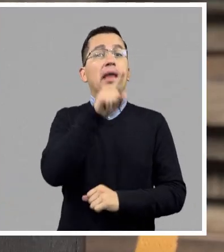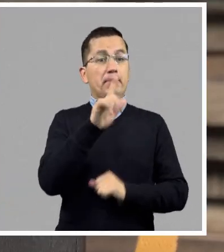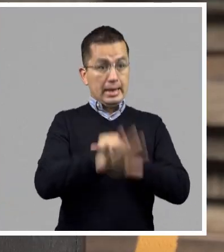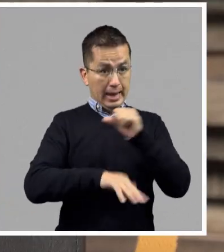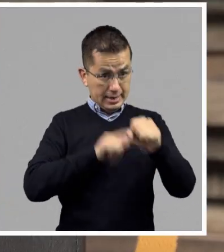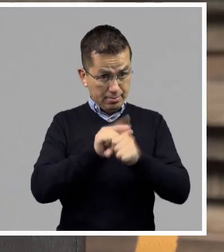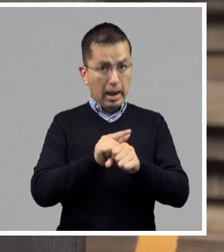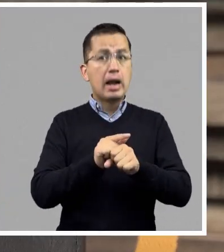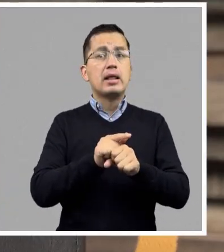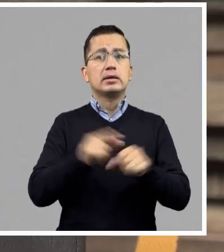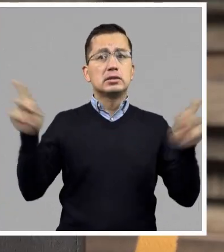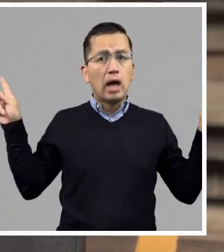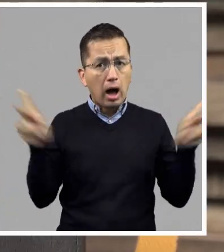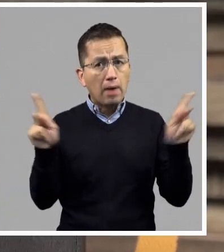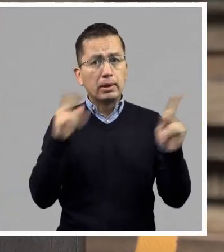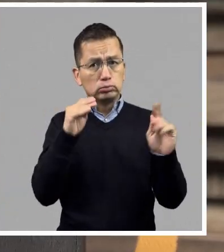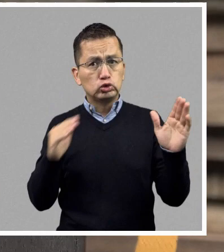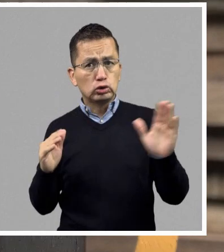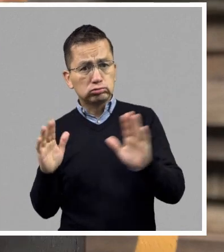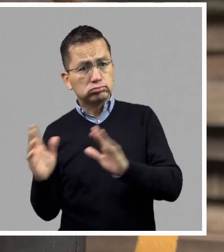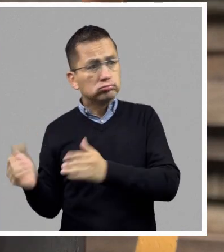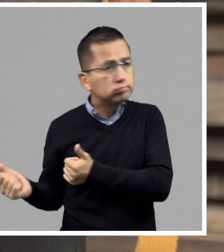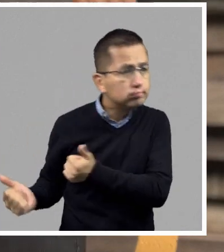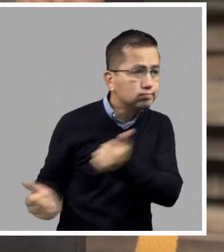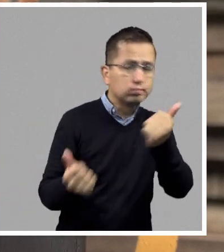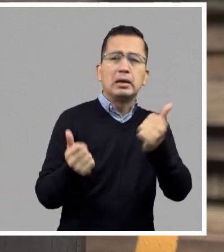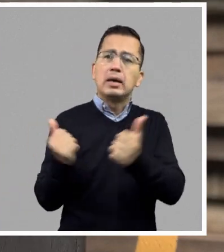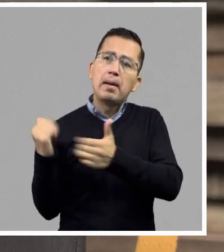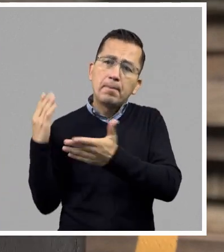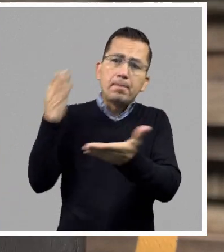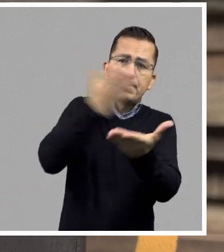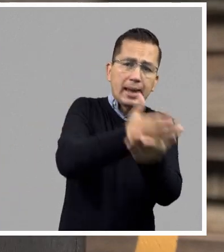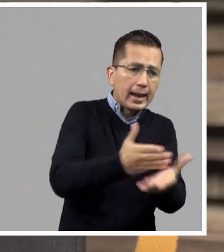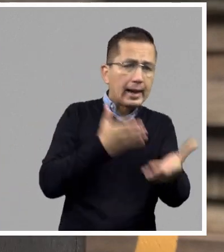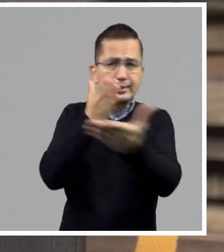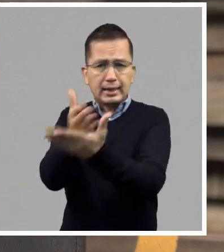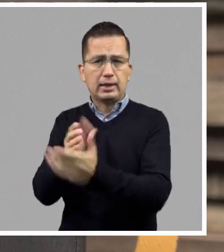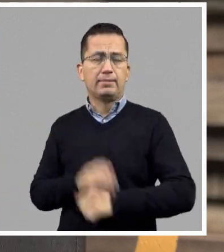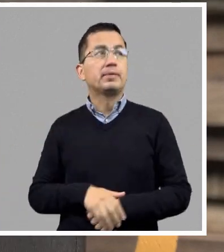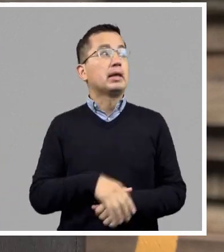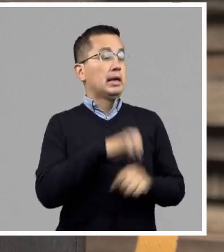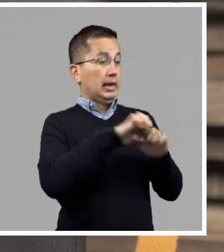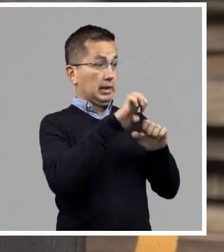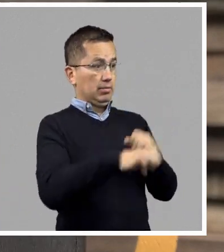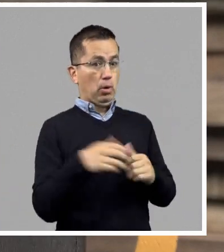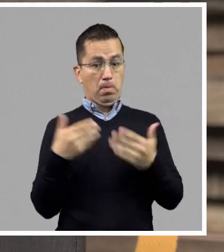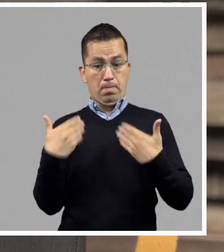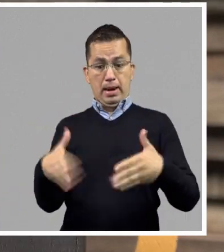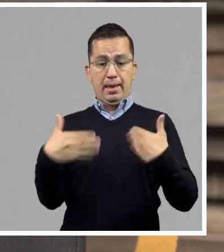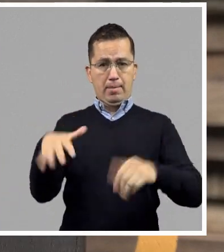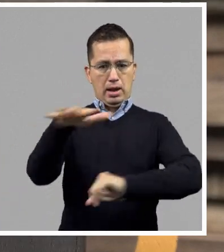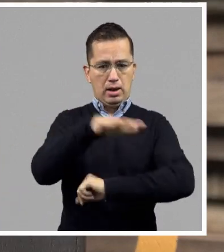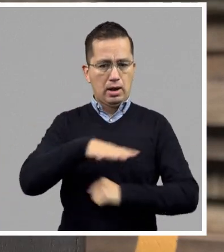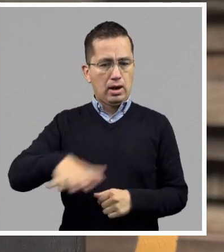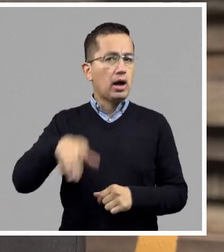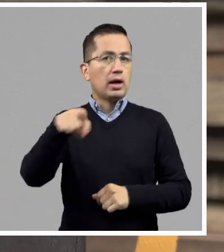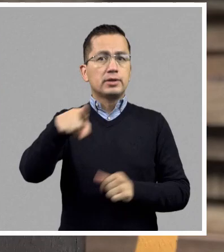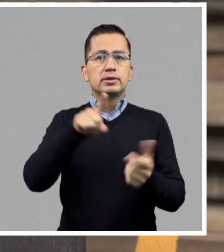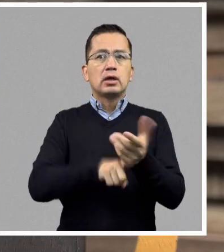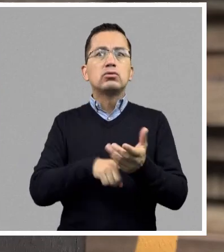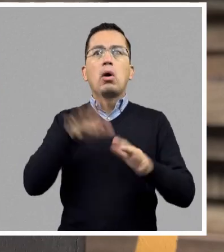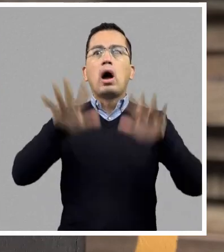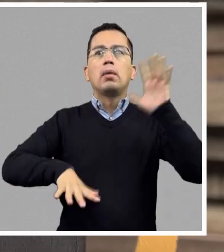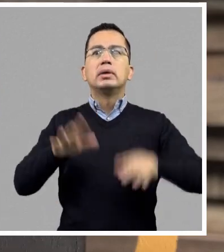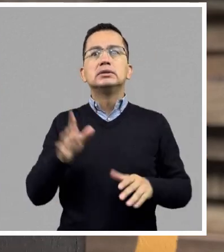tenemos un periodo en el que sabemos que empiezan a todas estas aves migratorias y que en la ciudad de Panamá y en toda la república